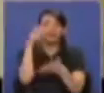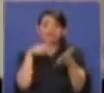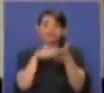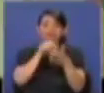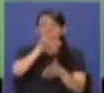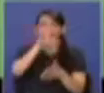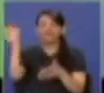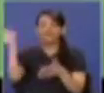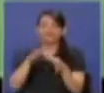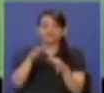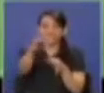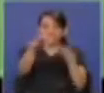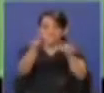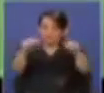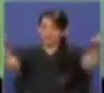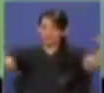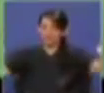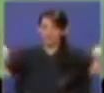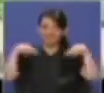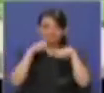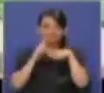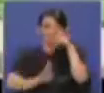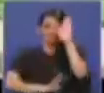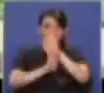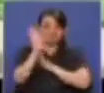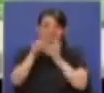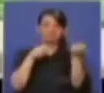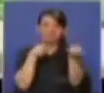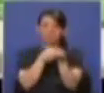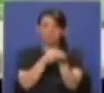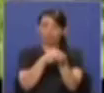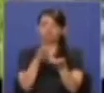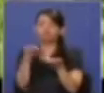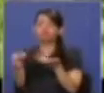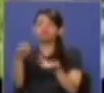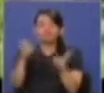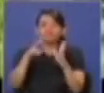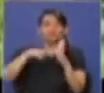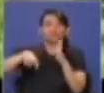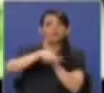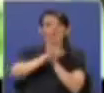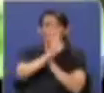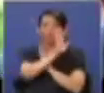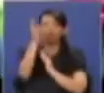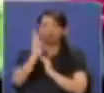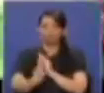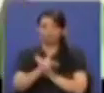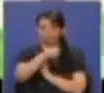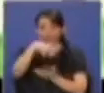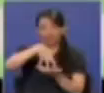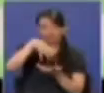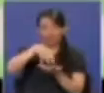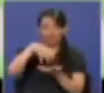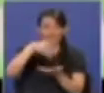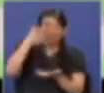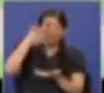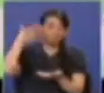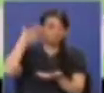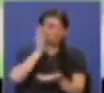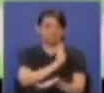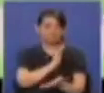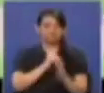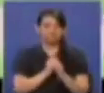metros cuadrados que aporta al desarrollo urbano y turístico en el sur de la Amazonía. Era trabajo para los